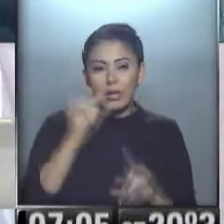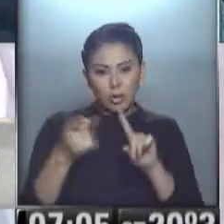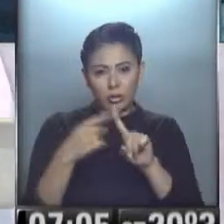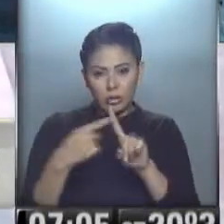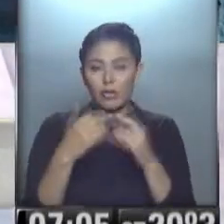gracias